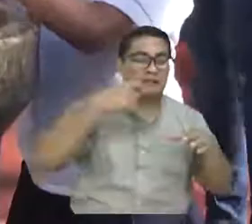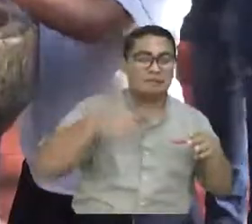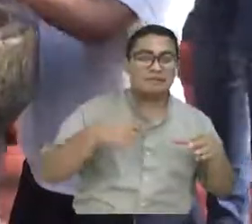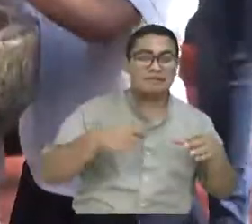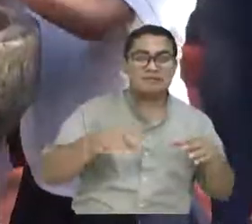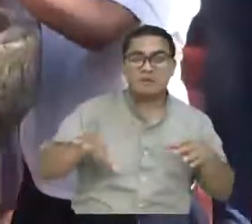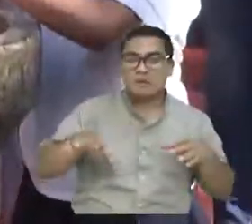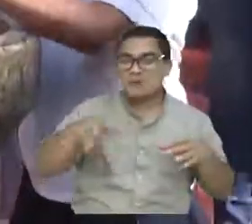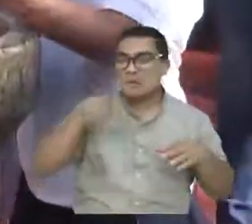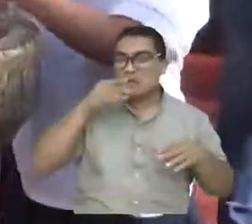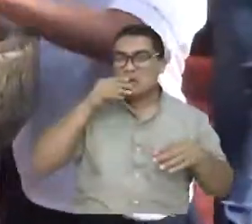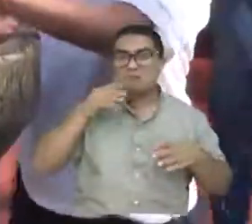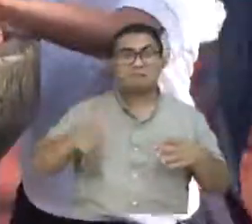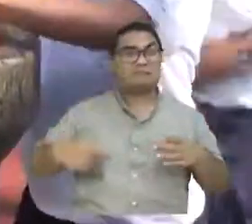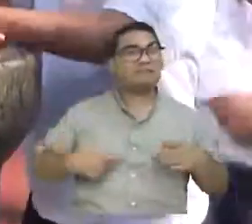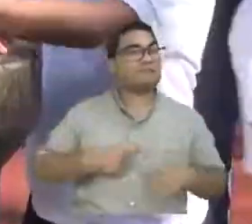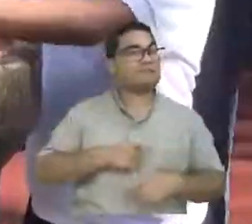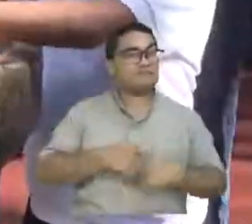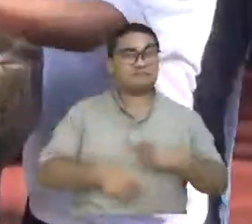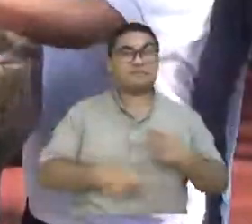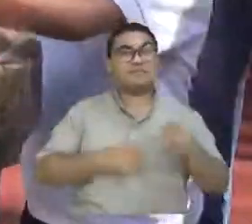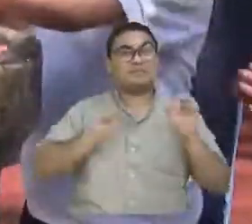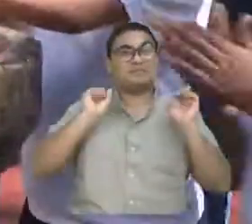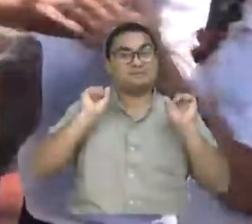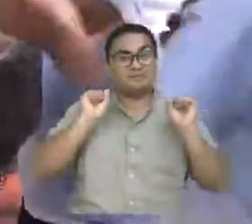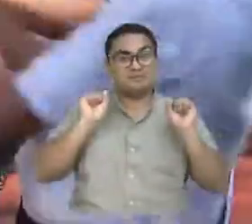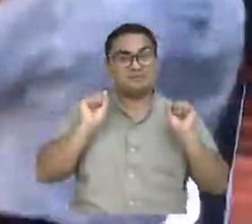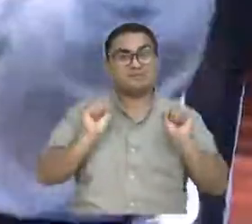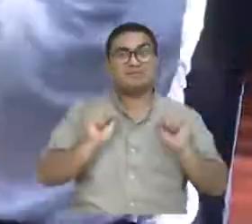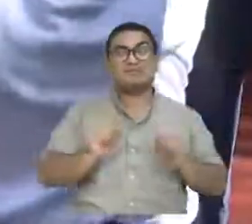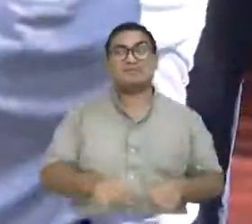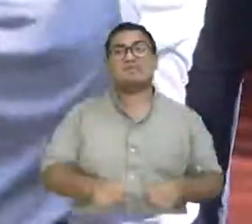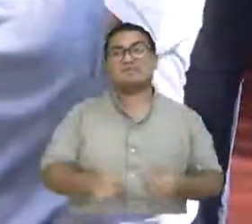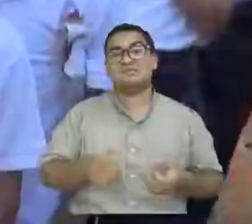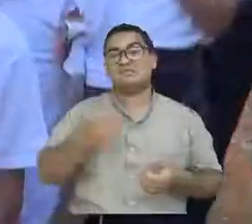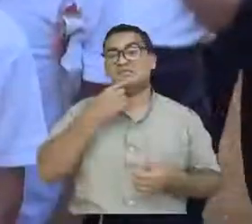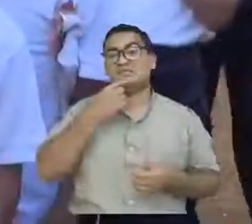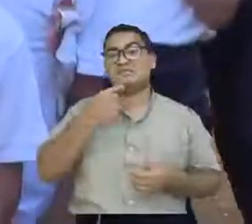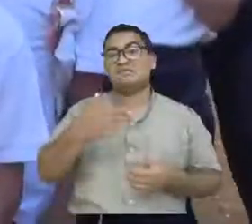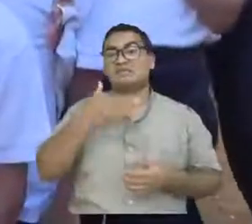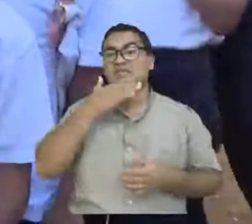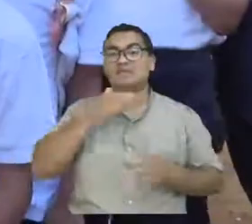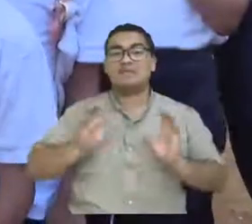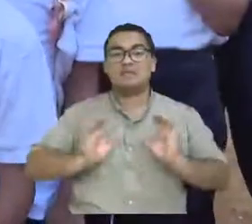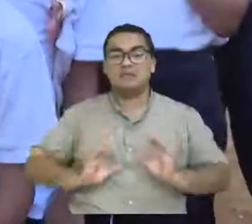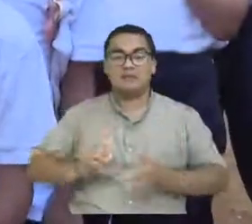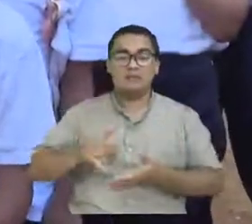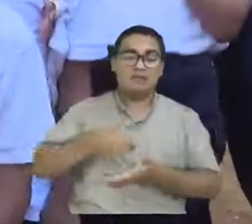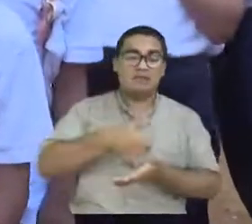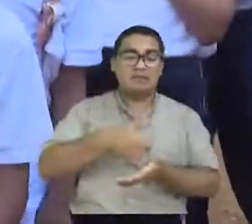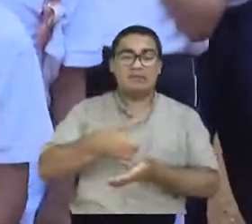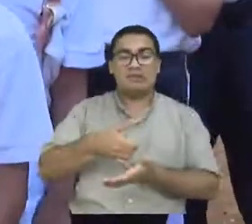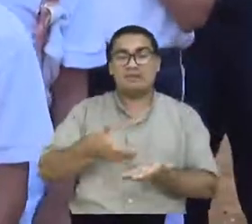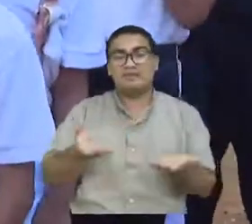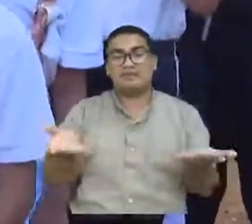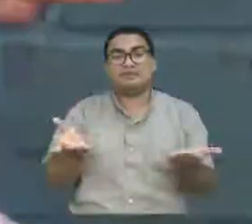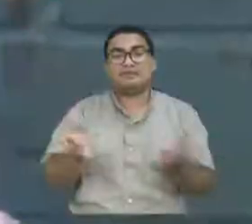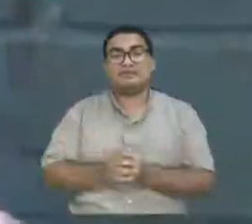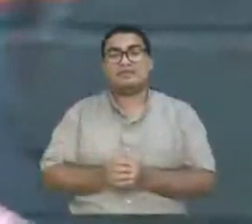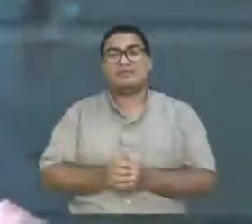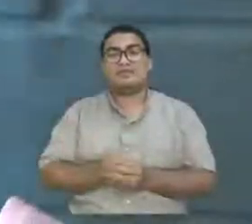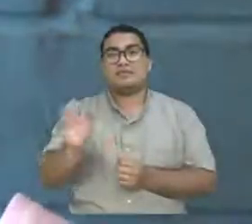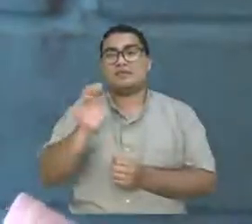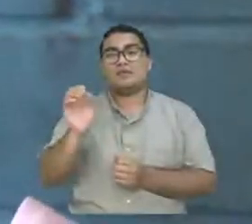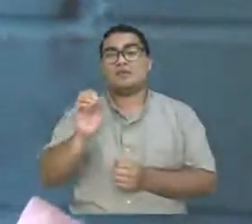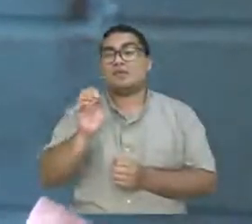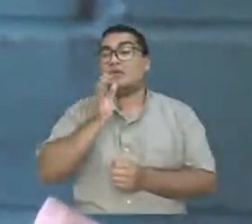valga la redundancia, adquieren lo que son los nutrientes que iban a ser destinados para el niño. O vive constantemente padeciendo de